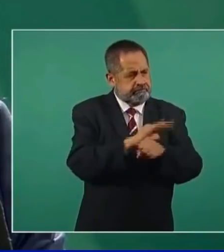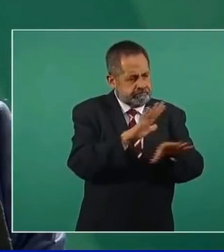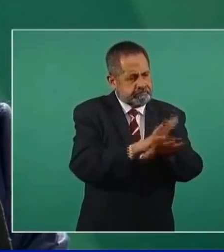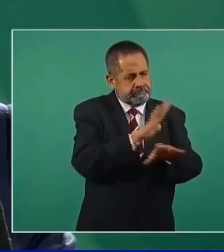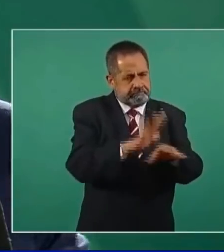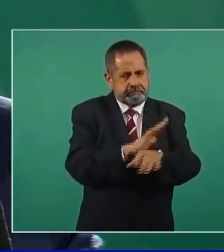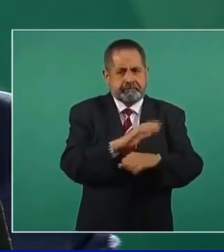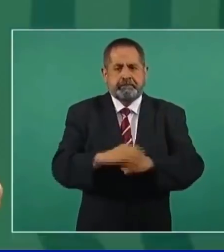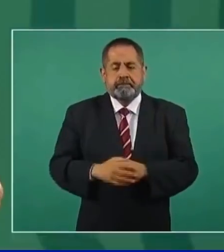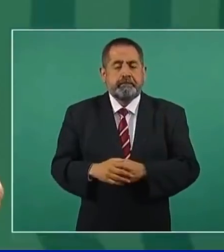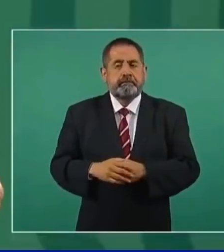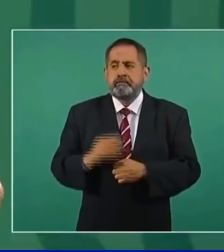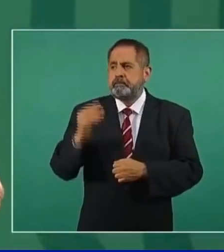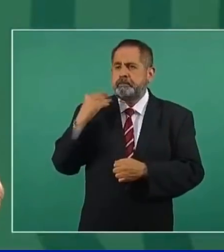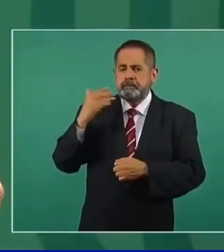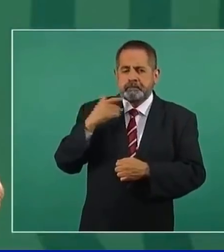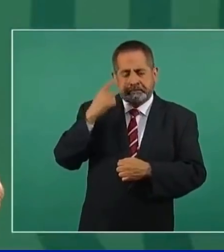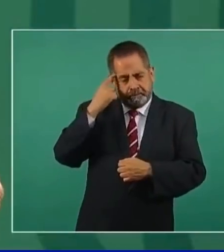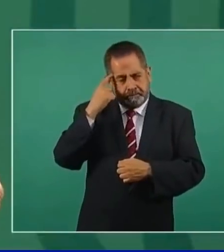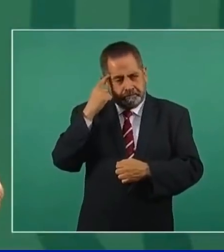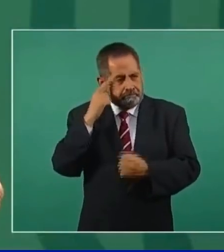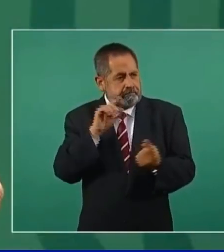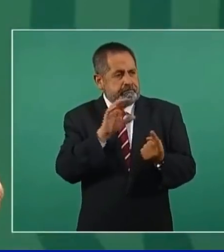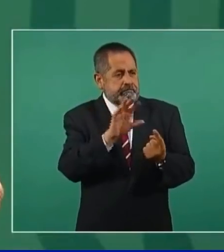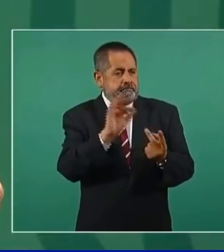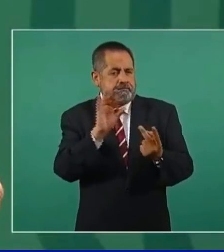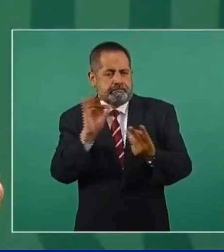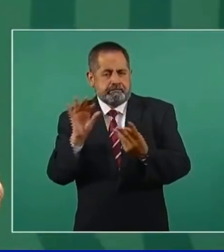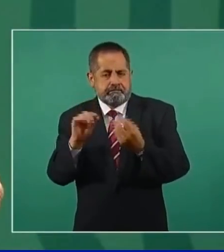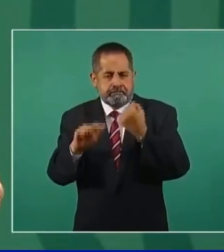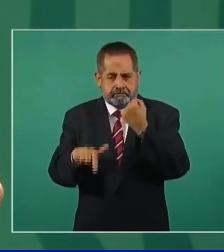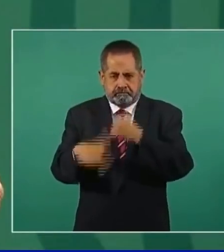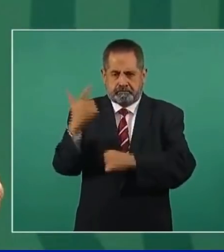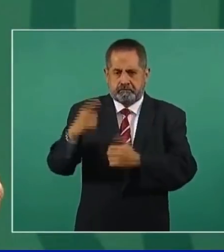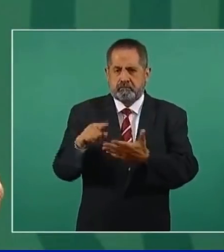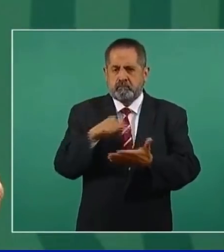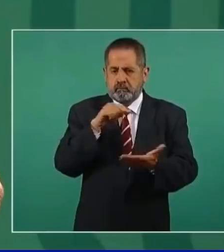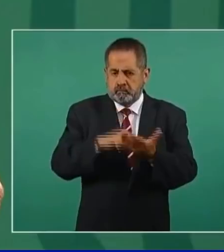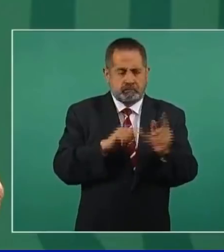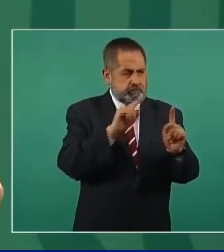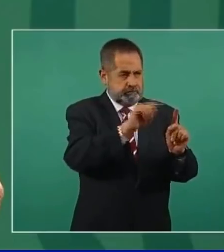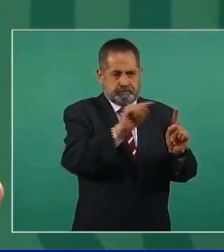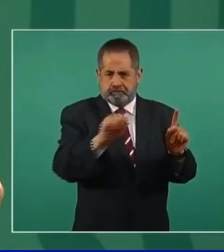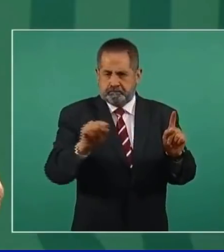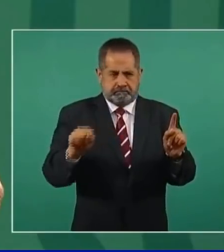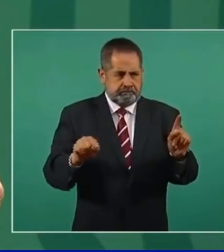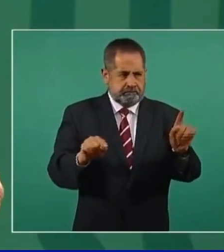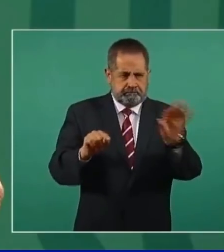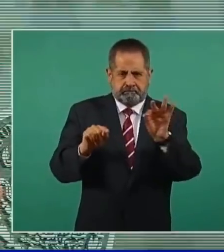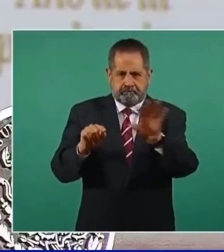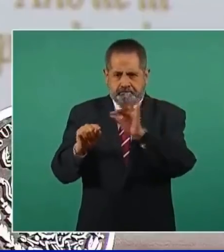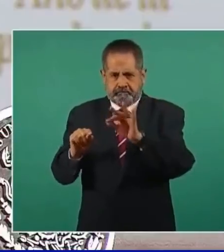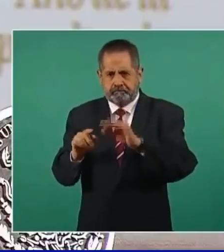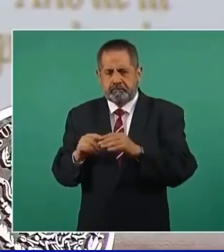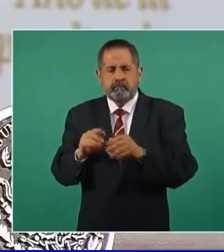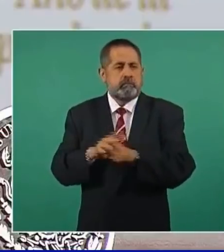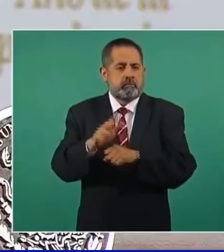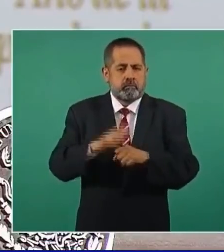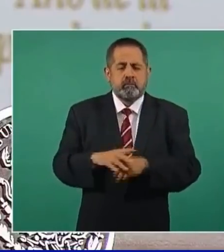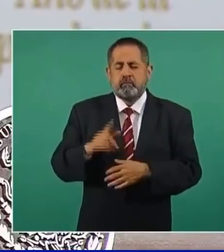Se escogieron primero 12 hidroeléctricas. Voy a pedirle